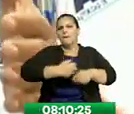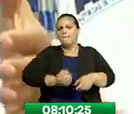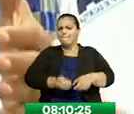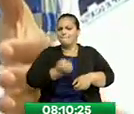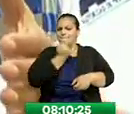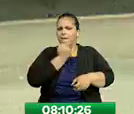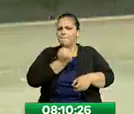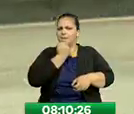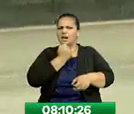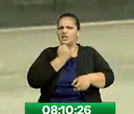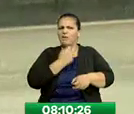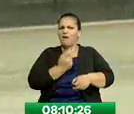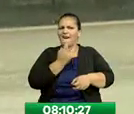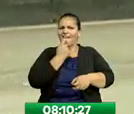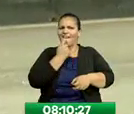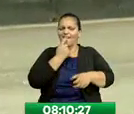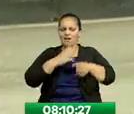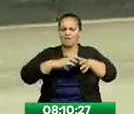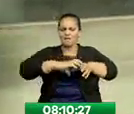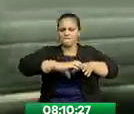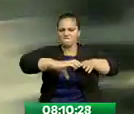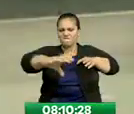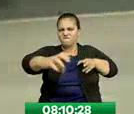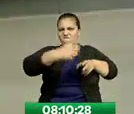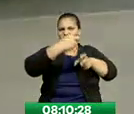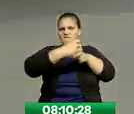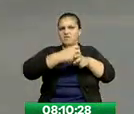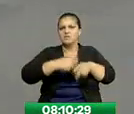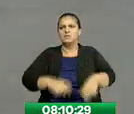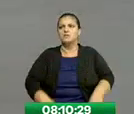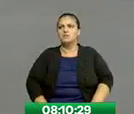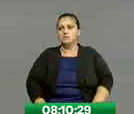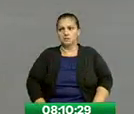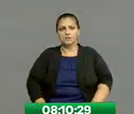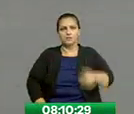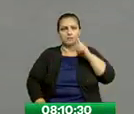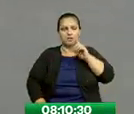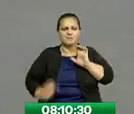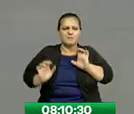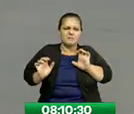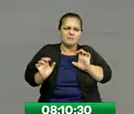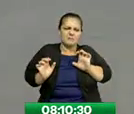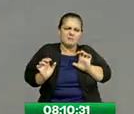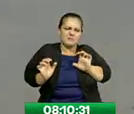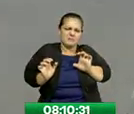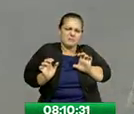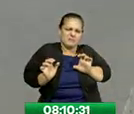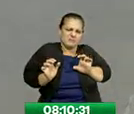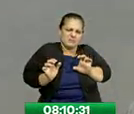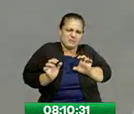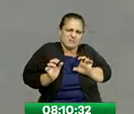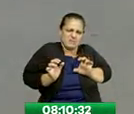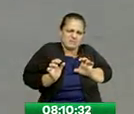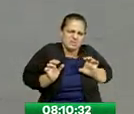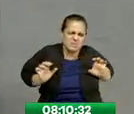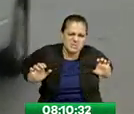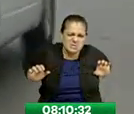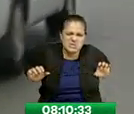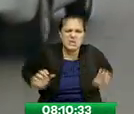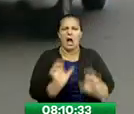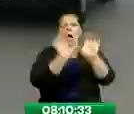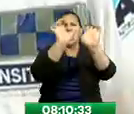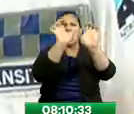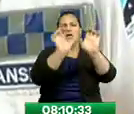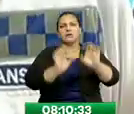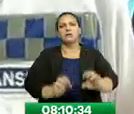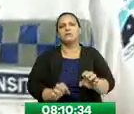el muro que está ahí, el muro peatonal, ese muro peatonal que está en la mitad de la vía, no tanto peatonal porque es para división de carriles, han movido